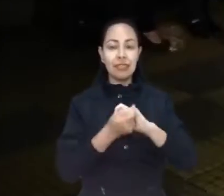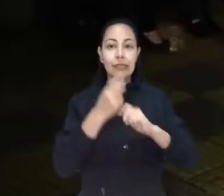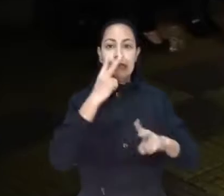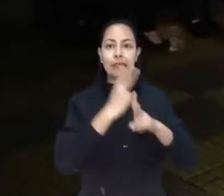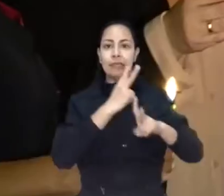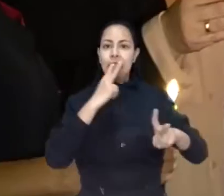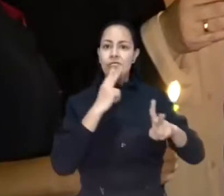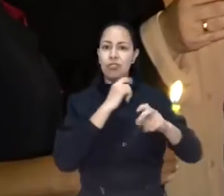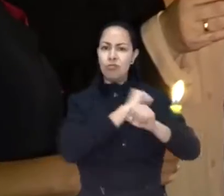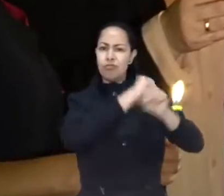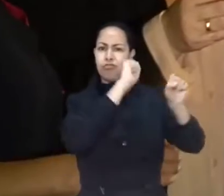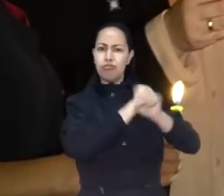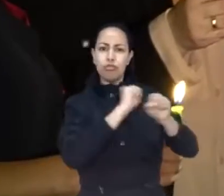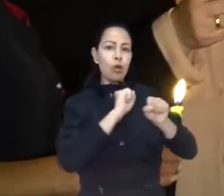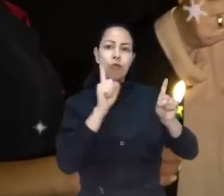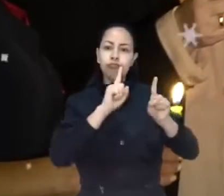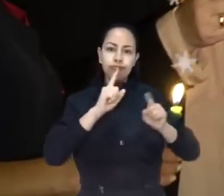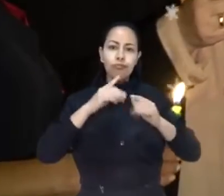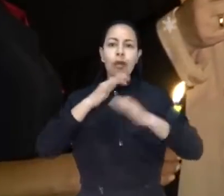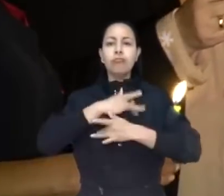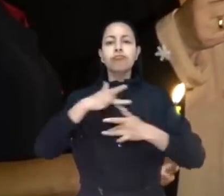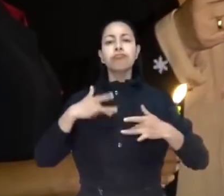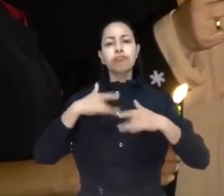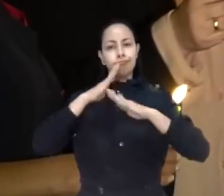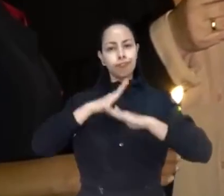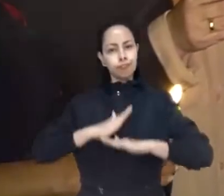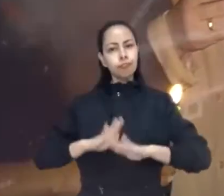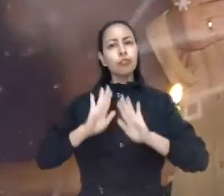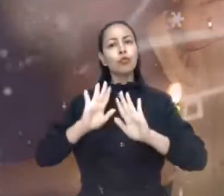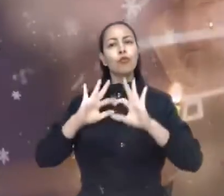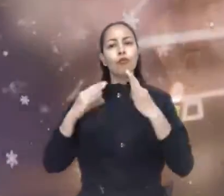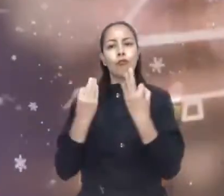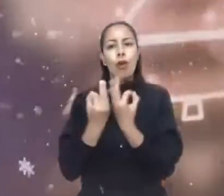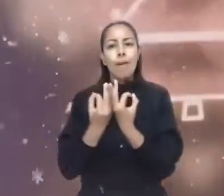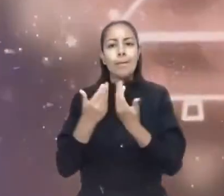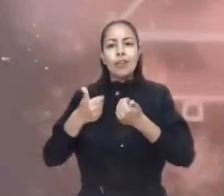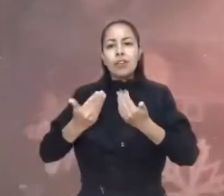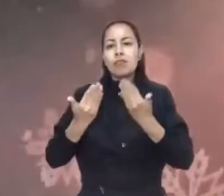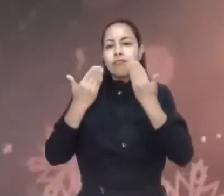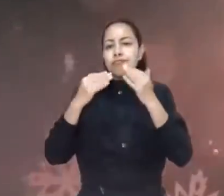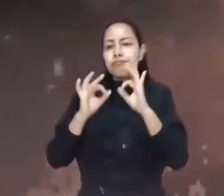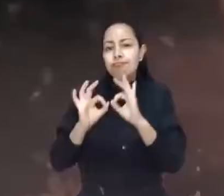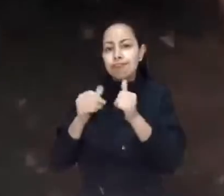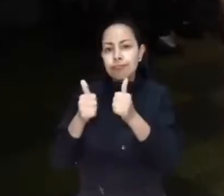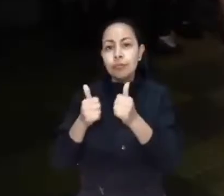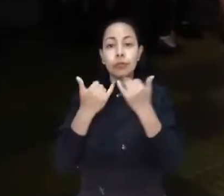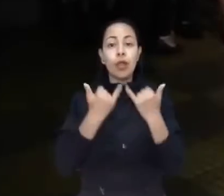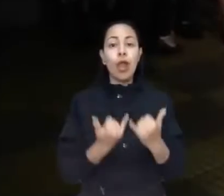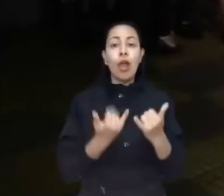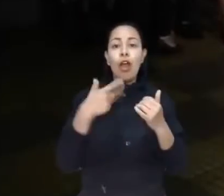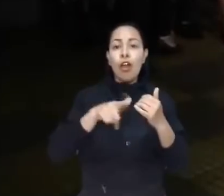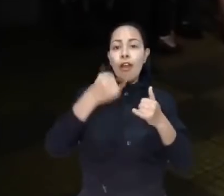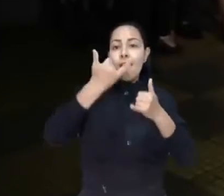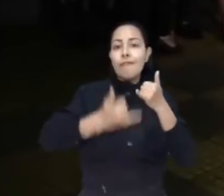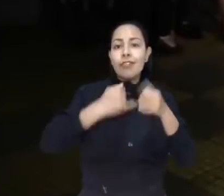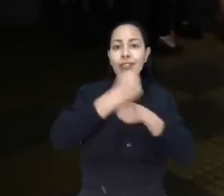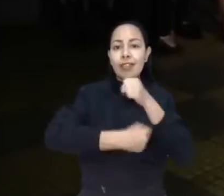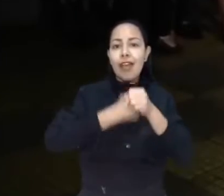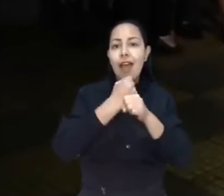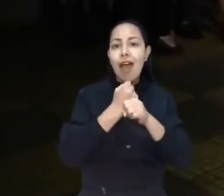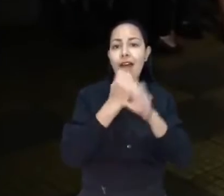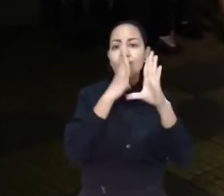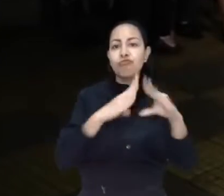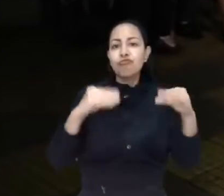de la pólvora por la salud, la tranquilidad y el bienestar de nuestras familias. En estas fechas de Navidad y fin de